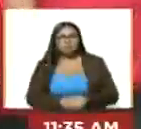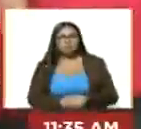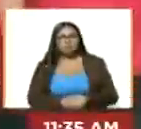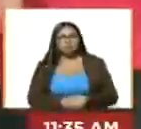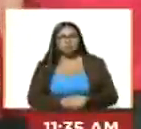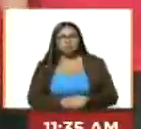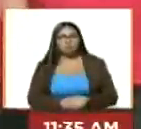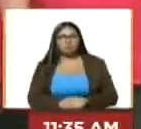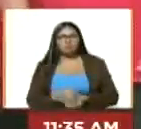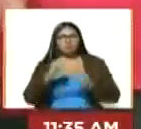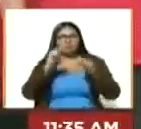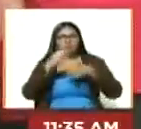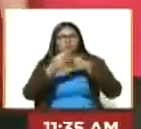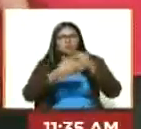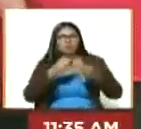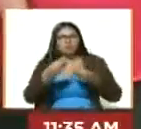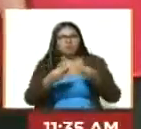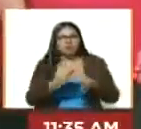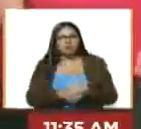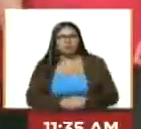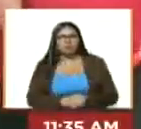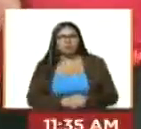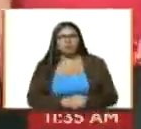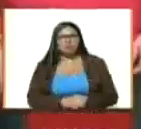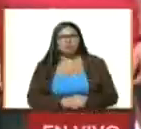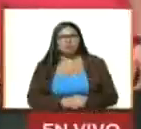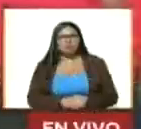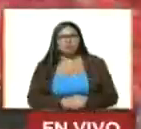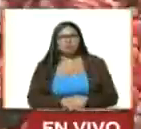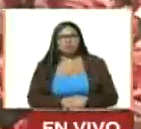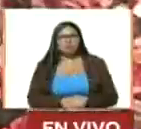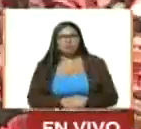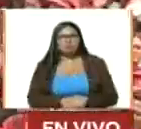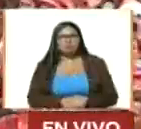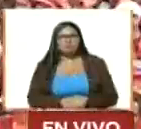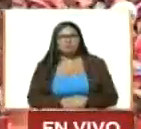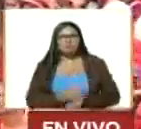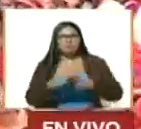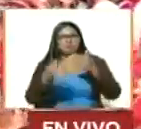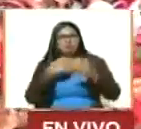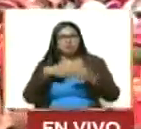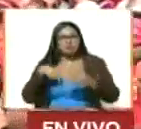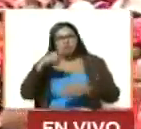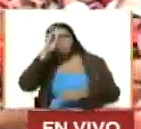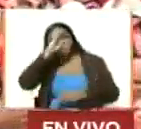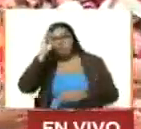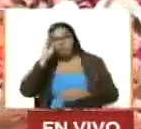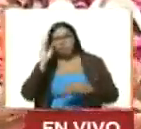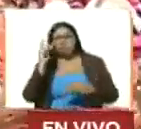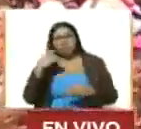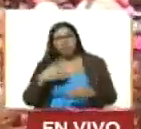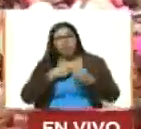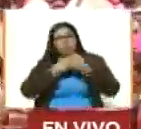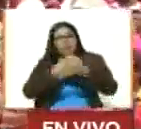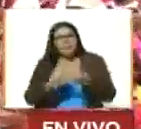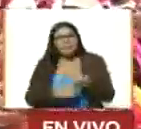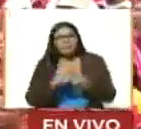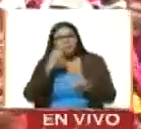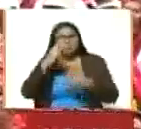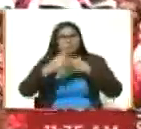así sea. Este equipo, querido hermano Diosdado, participó en